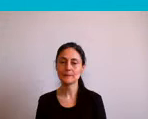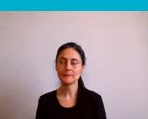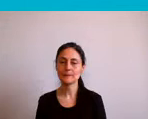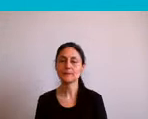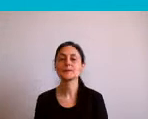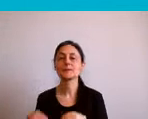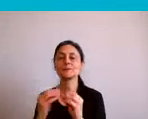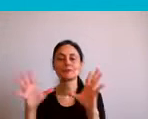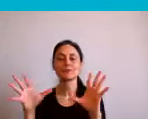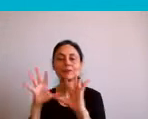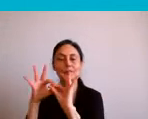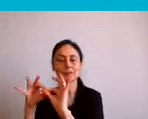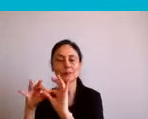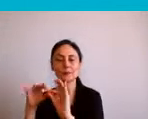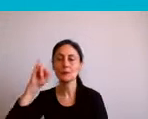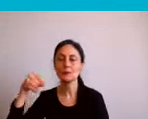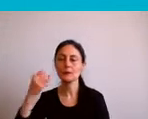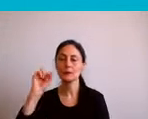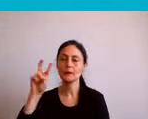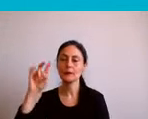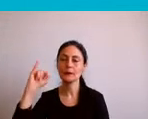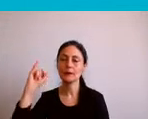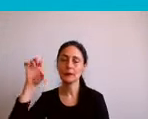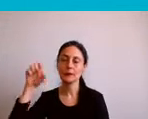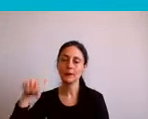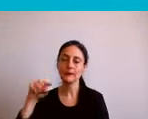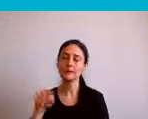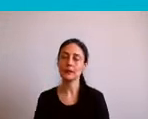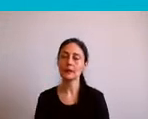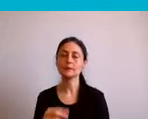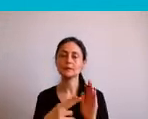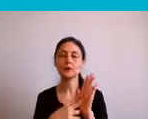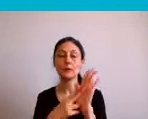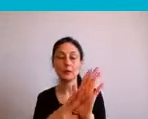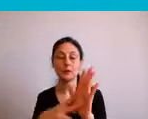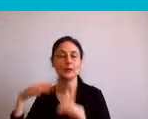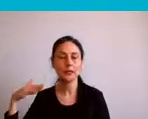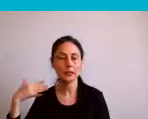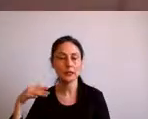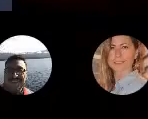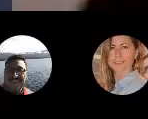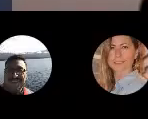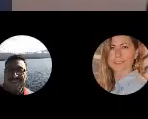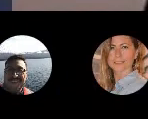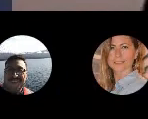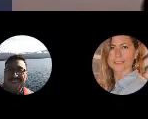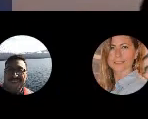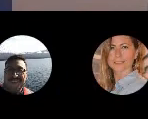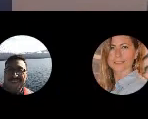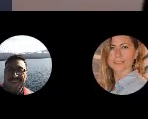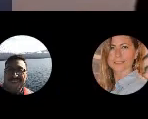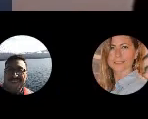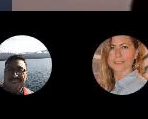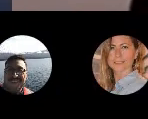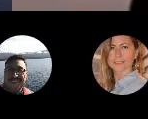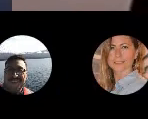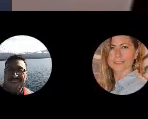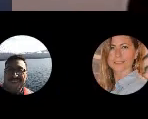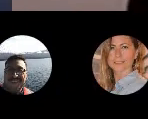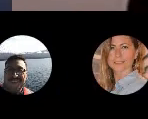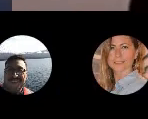Muchísimas gracias, Javier, por tu tan interesante presentación. Agradecemos a los 3